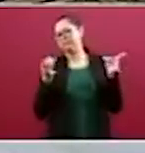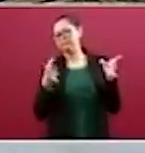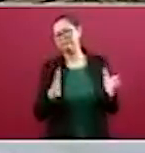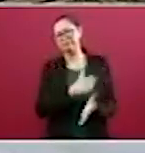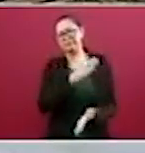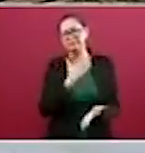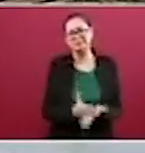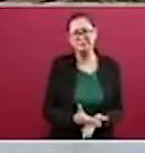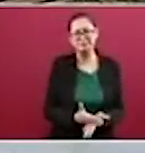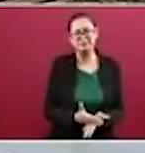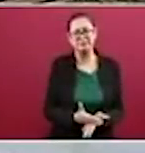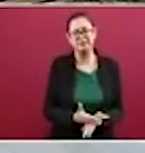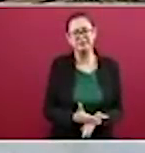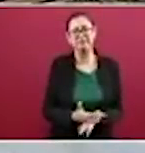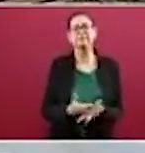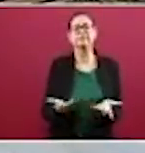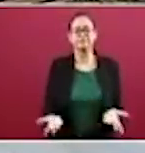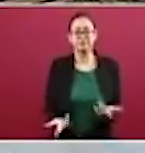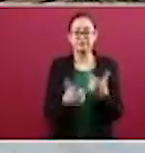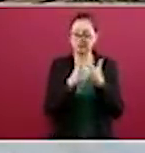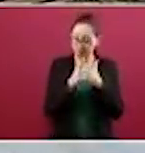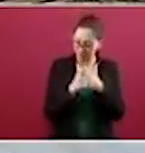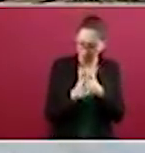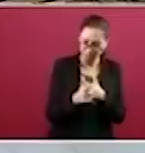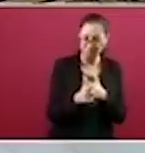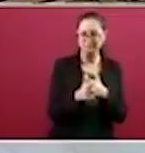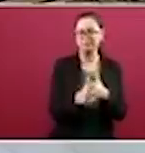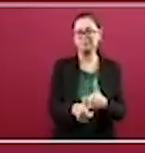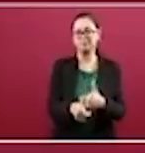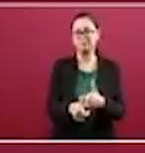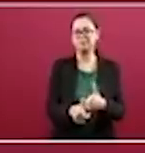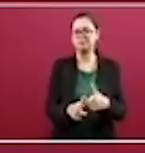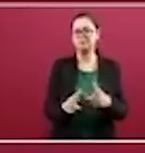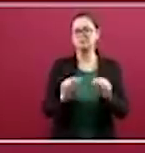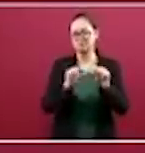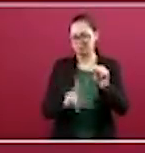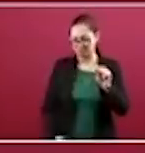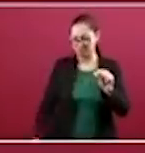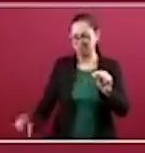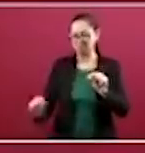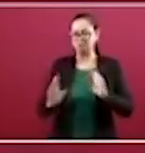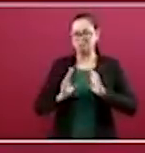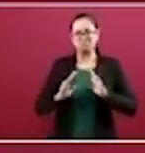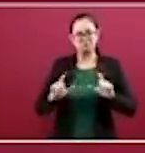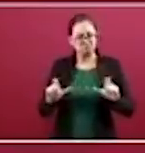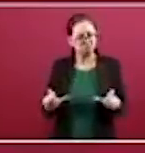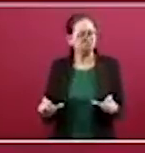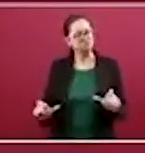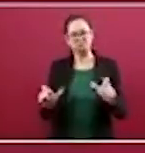Entonces, vamos a seguir impulsando lo de la Guardia Nacional,